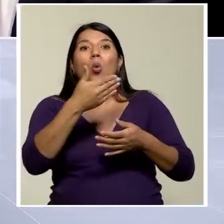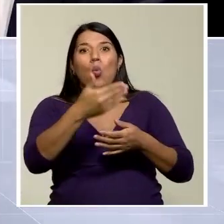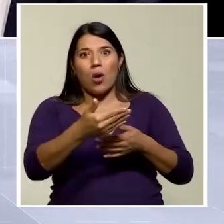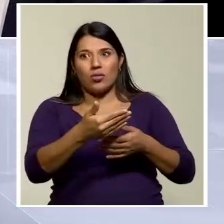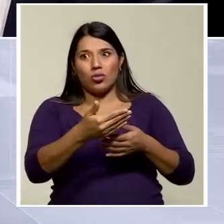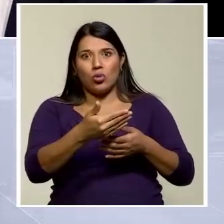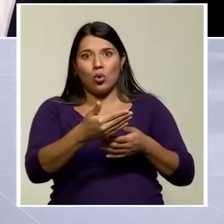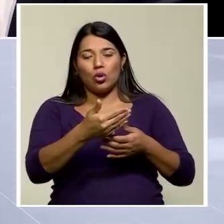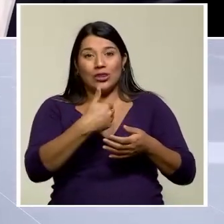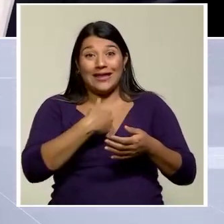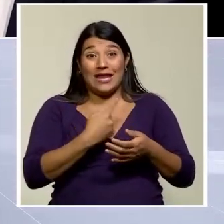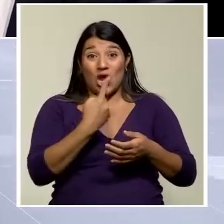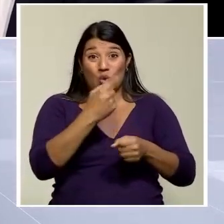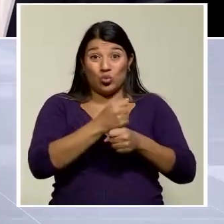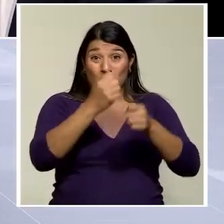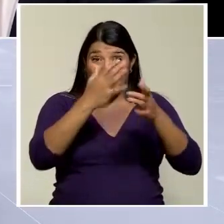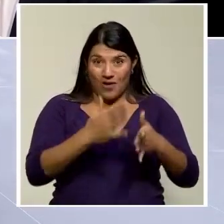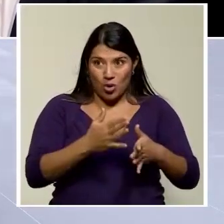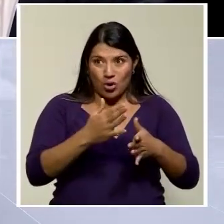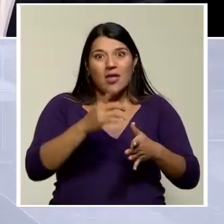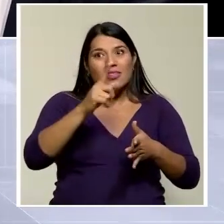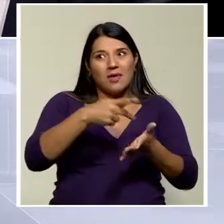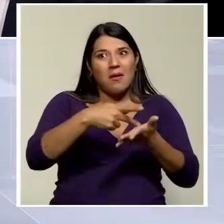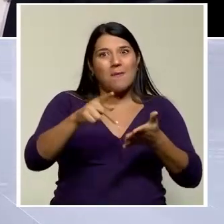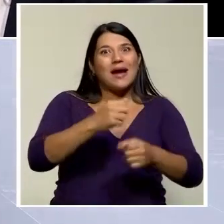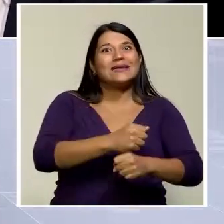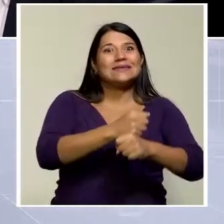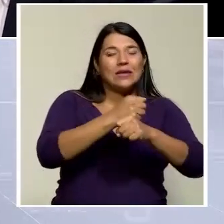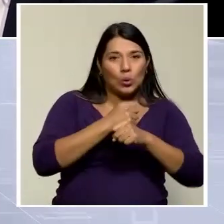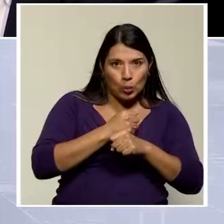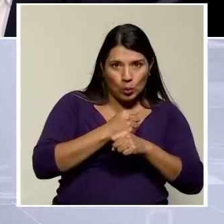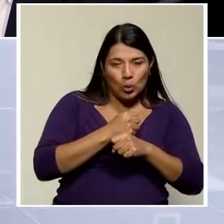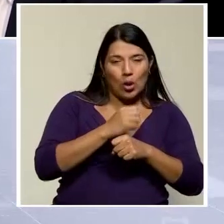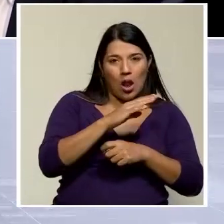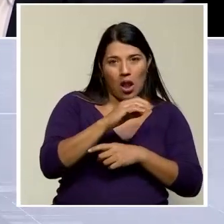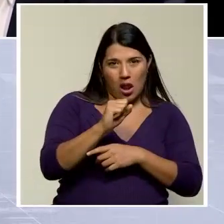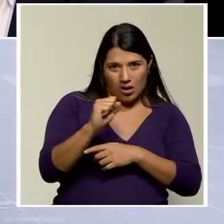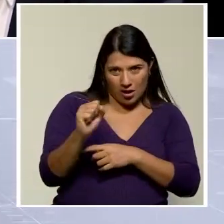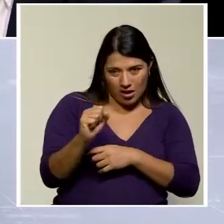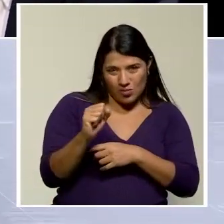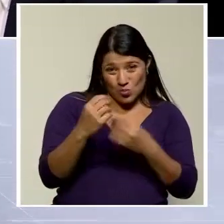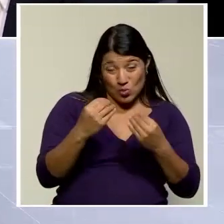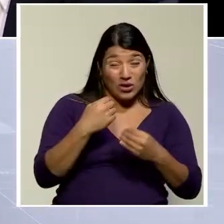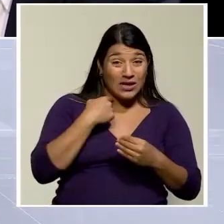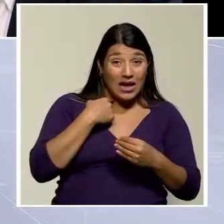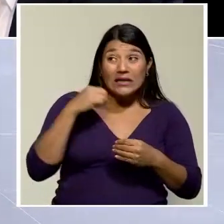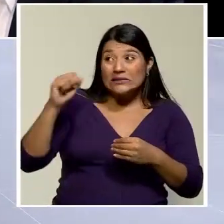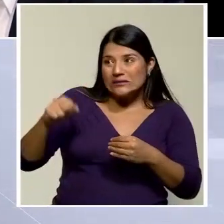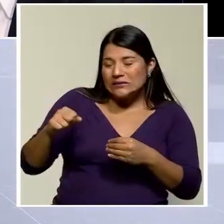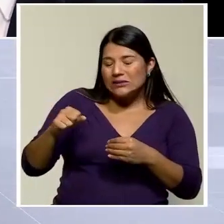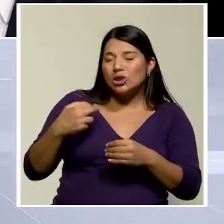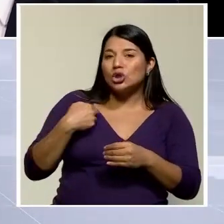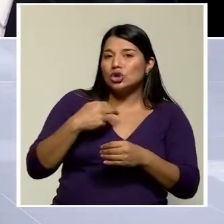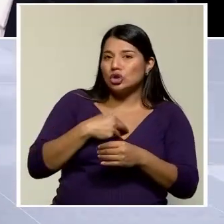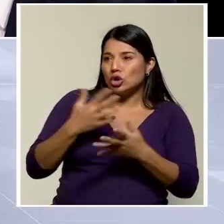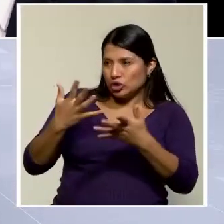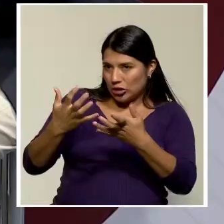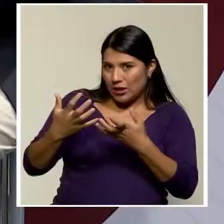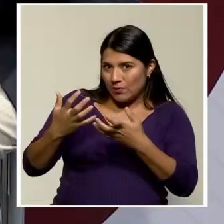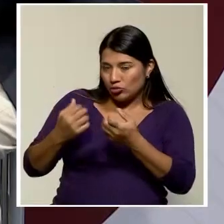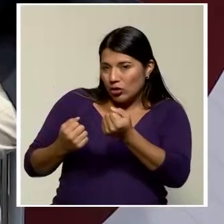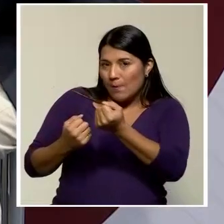caja. Claro, pero además nosotros queremos apoyar a las pymes, incentivarlas, pero queremos empleo decente, con seguridad